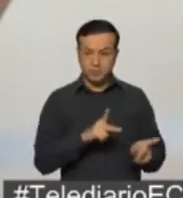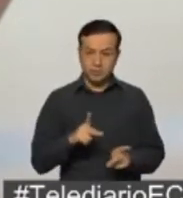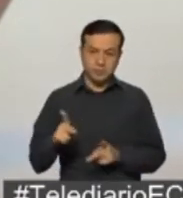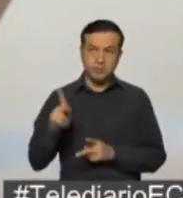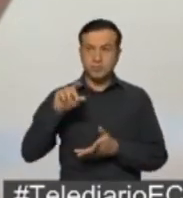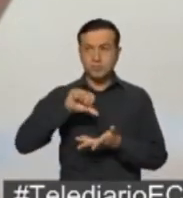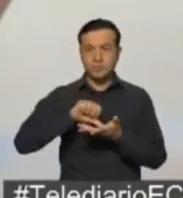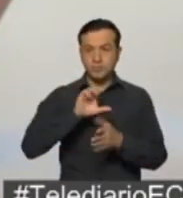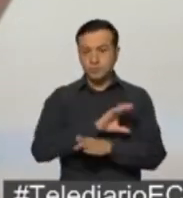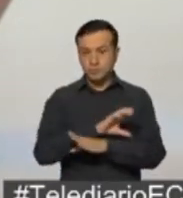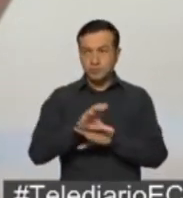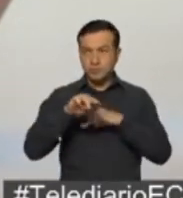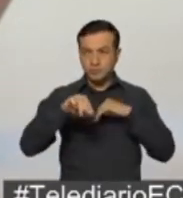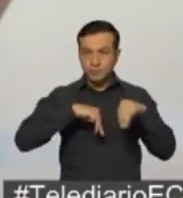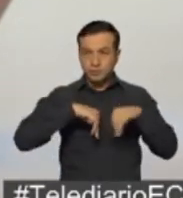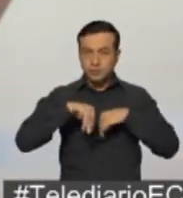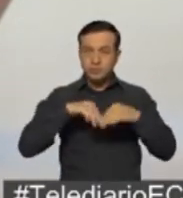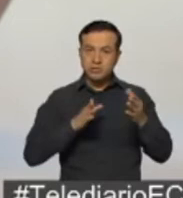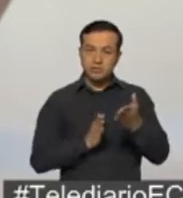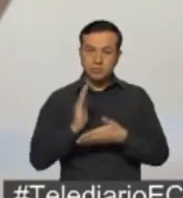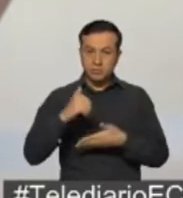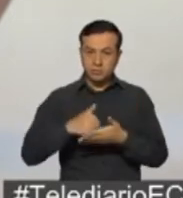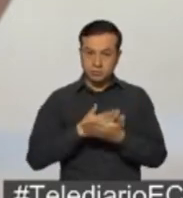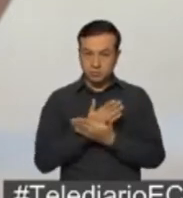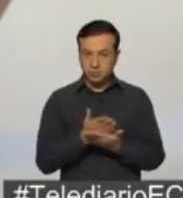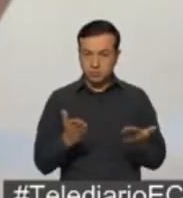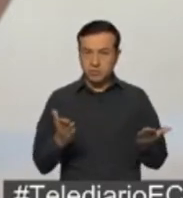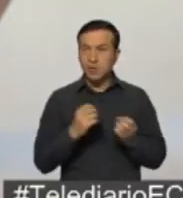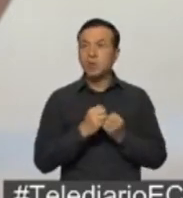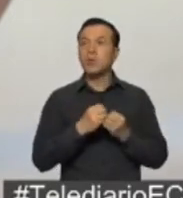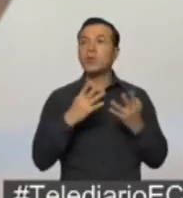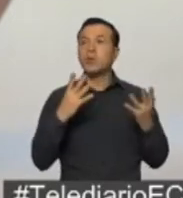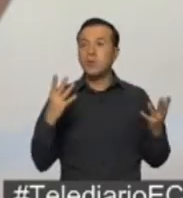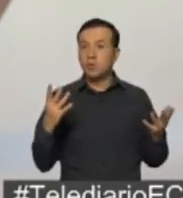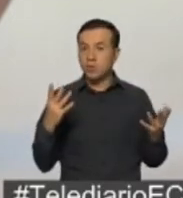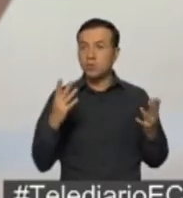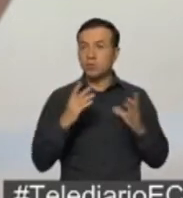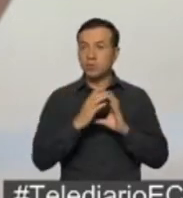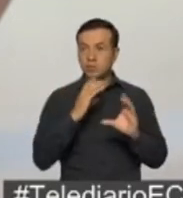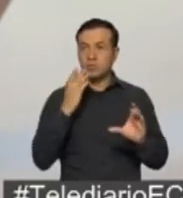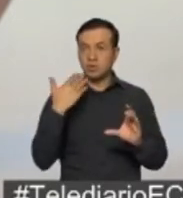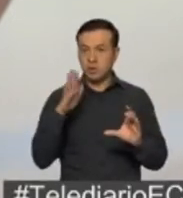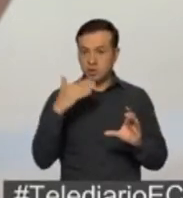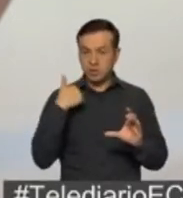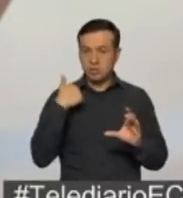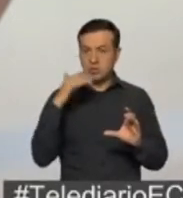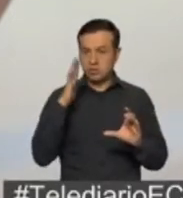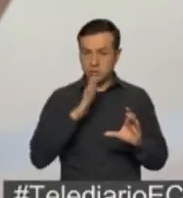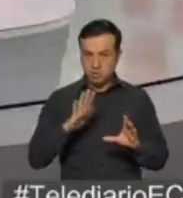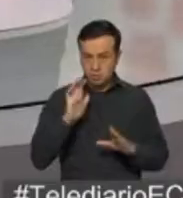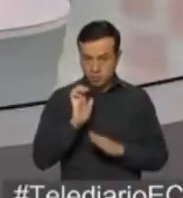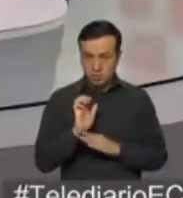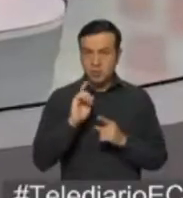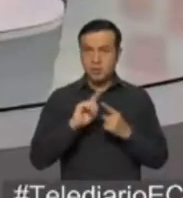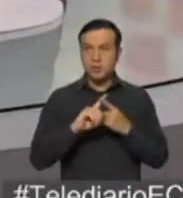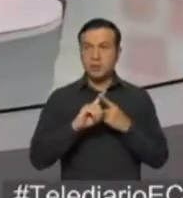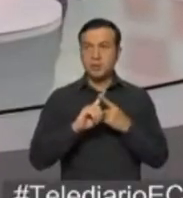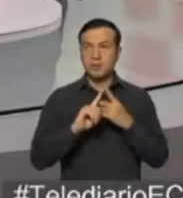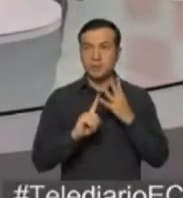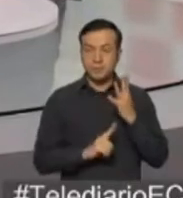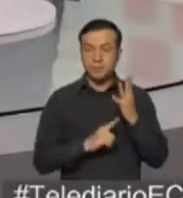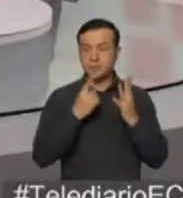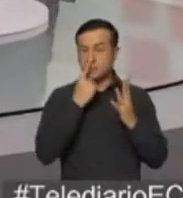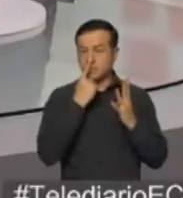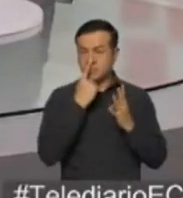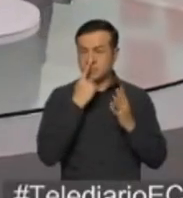Interurbano y Rural de Movilidad y Accesibilidad, y ahí pudimos cuantificar realmente cuántos buses tenemos a nivel nacional. Algo